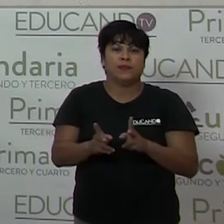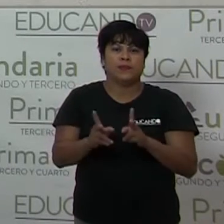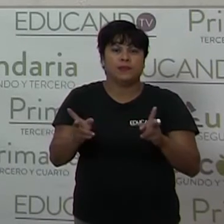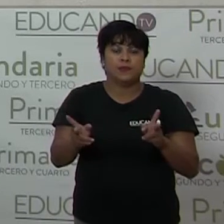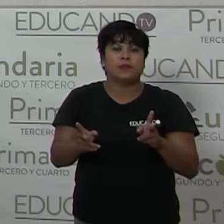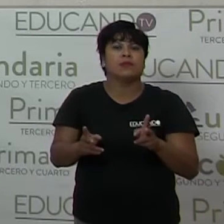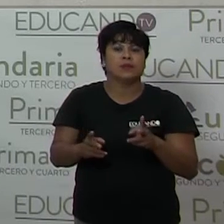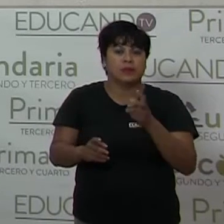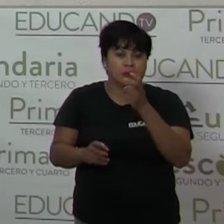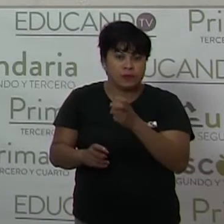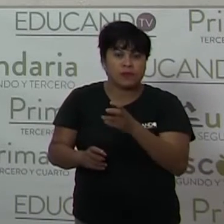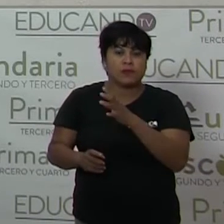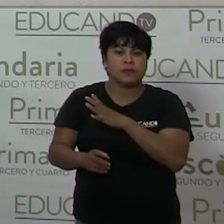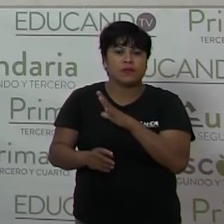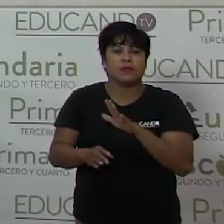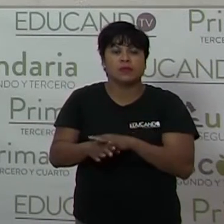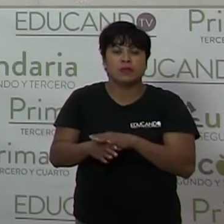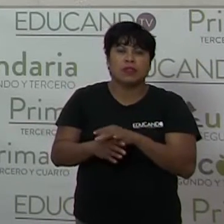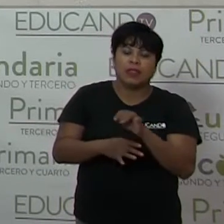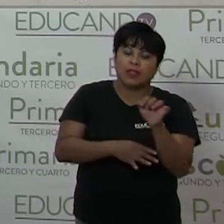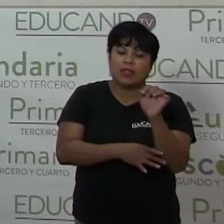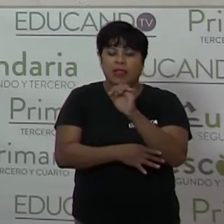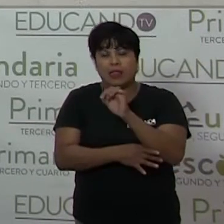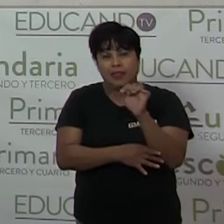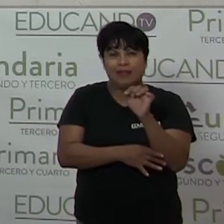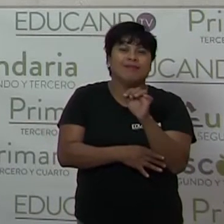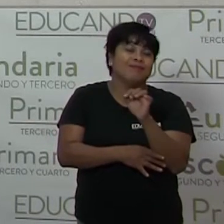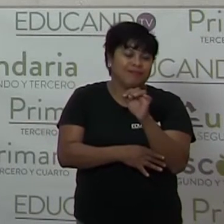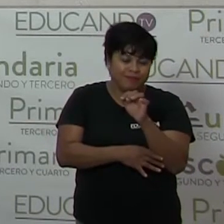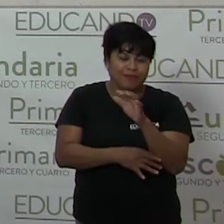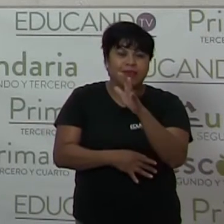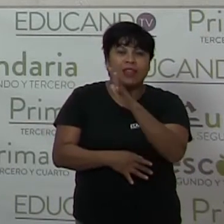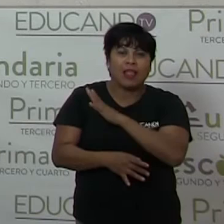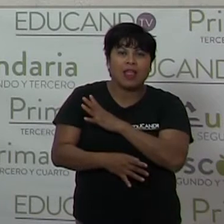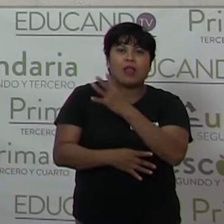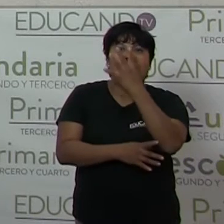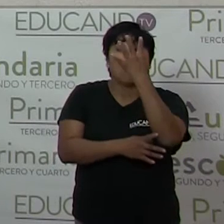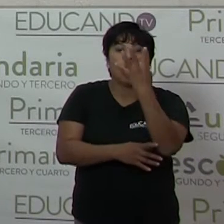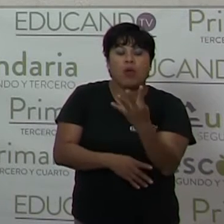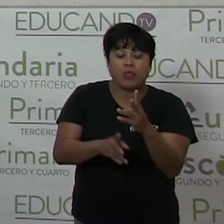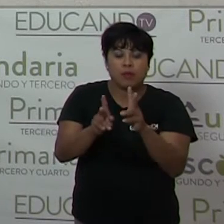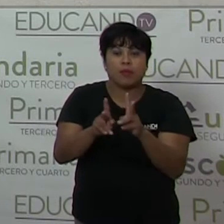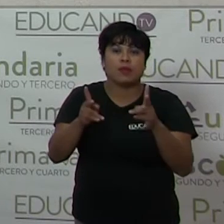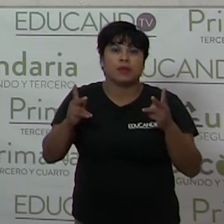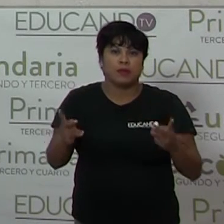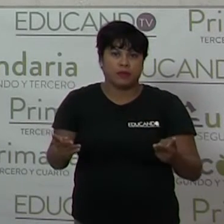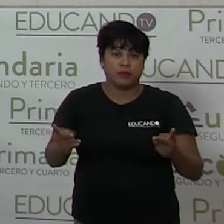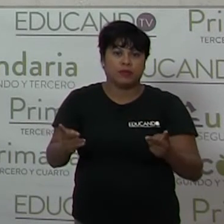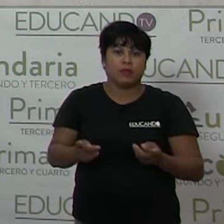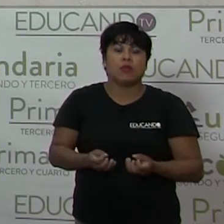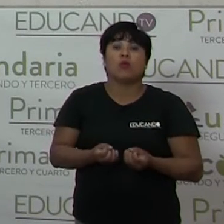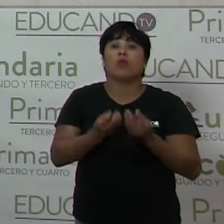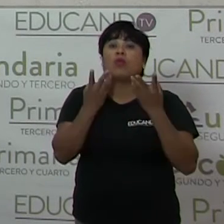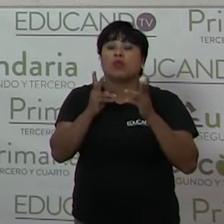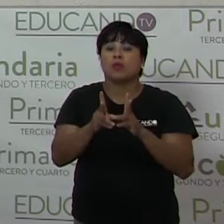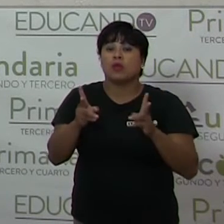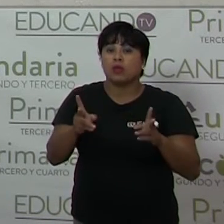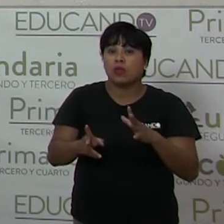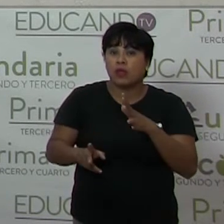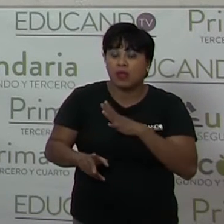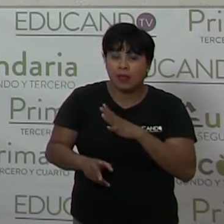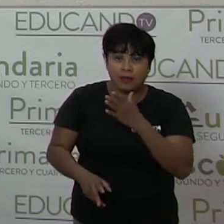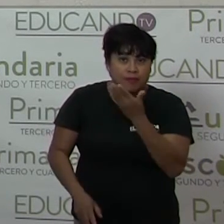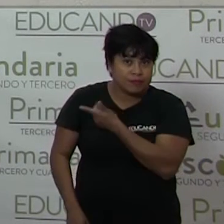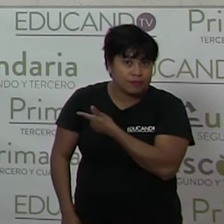digo hice así porque el chico está cabeceando hay cuatro periódicos cuántos periódicos tenemos